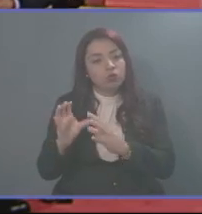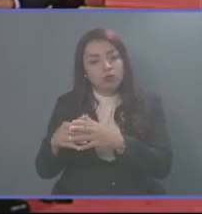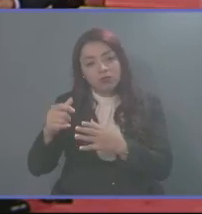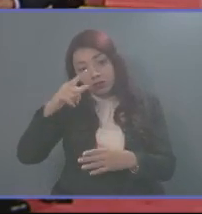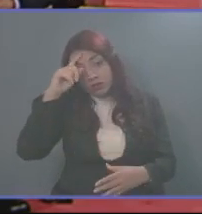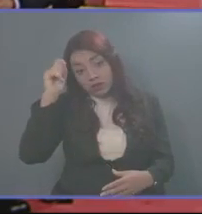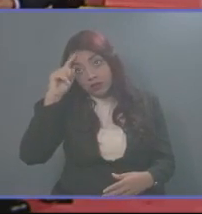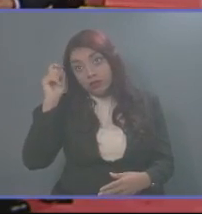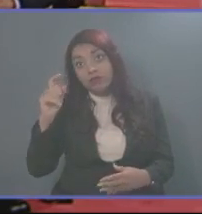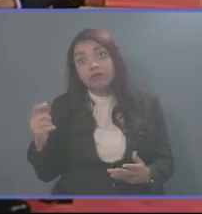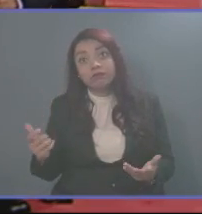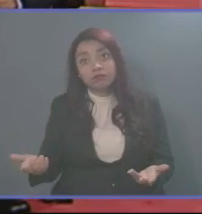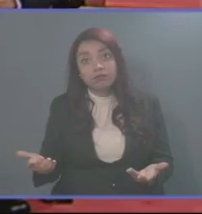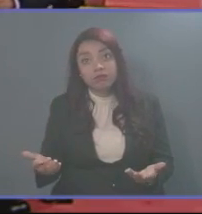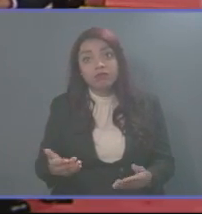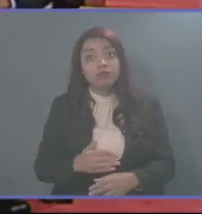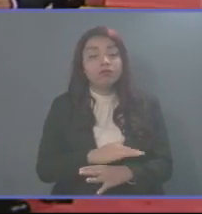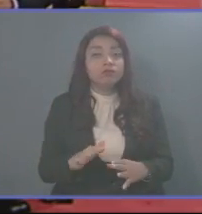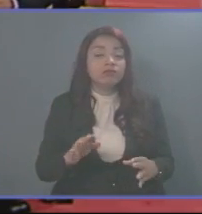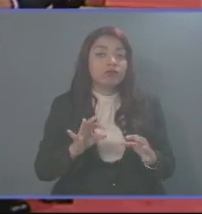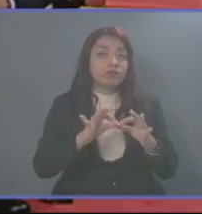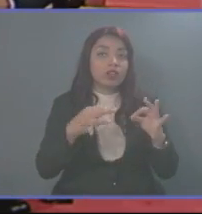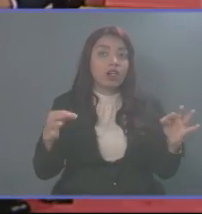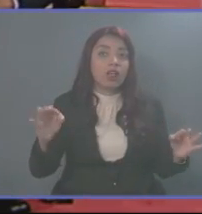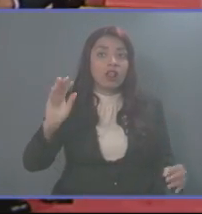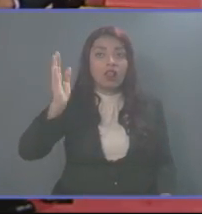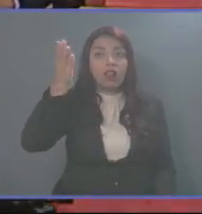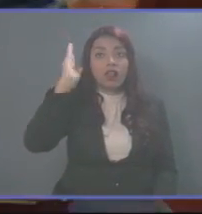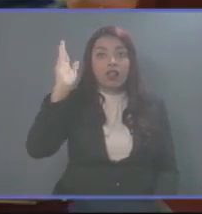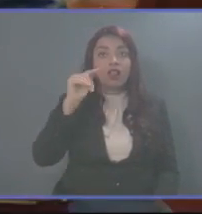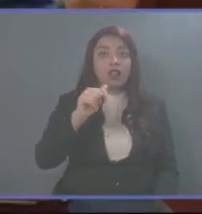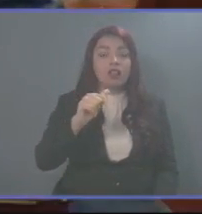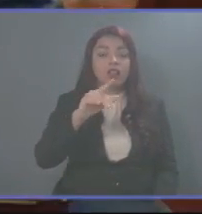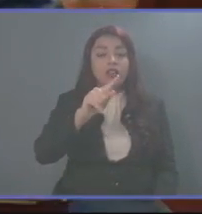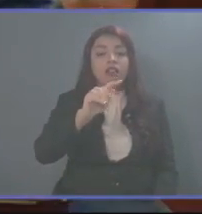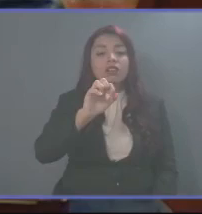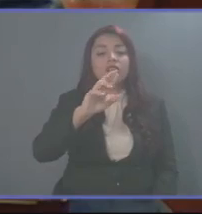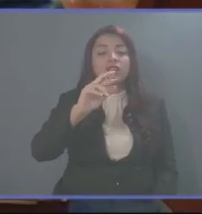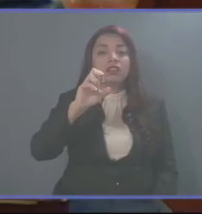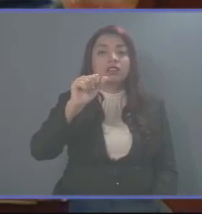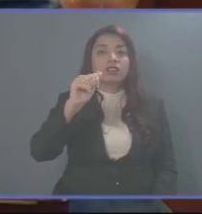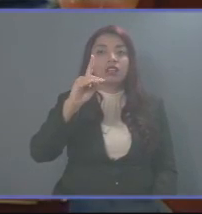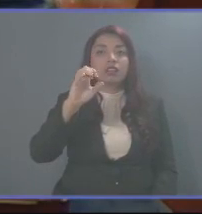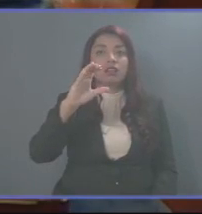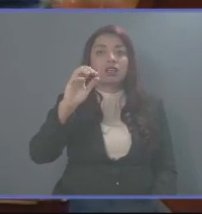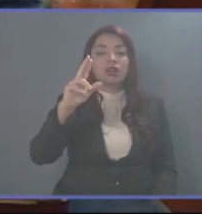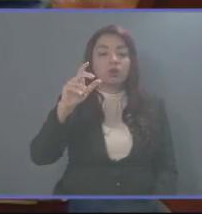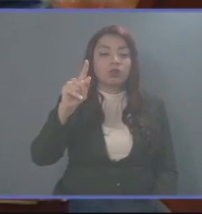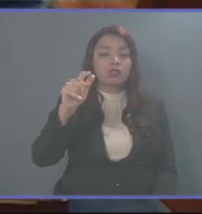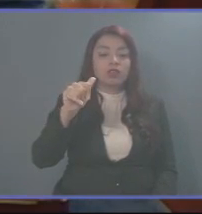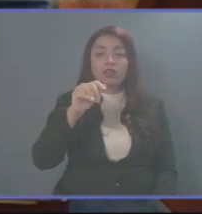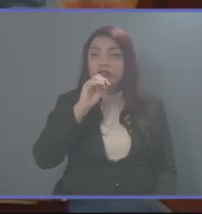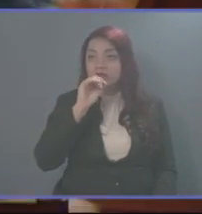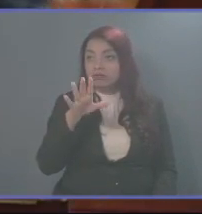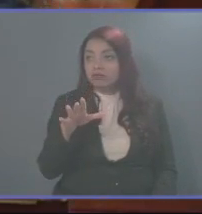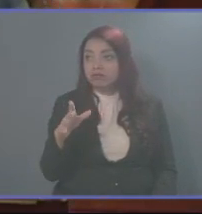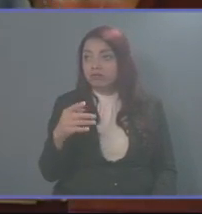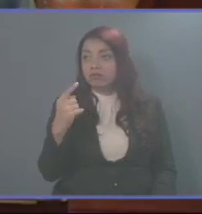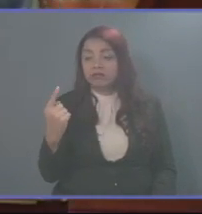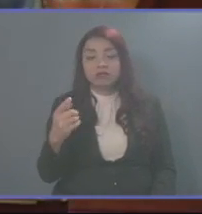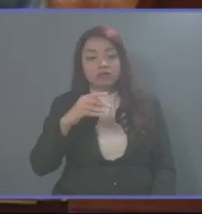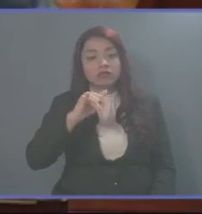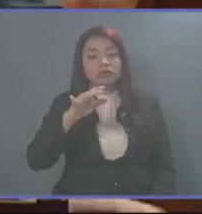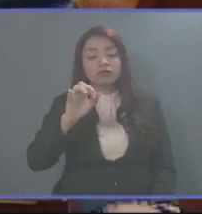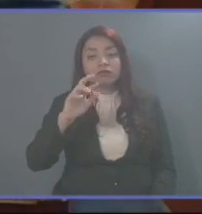trabajo. Finalizo con una frase de Teresa de Calcuta, que sin lugar a dudas, Jeffrey